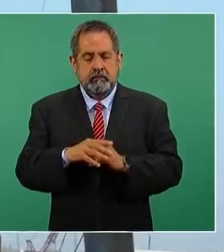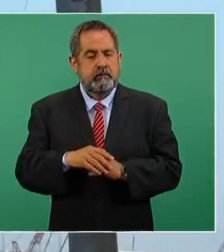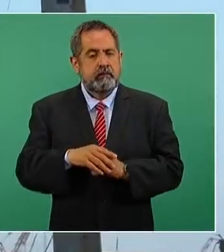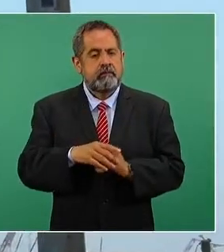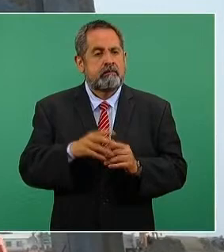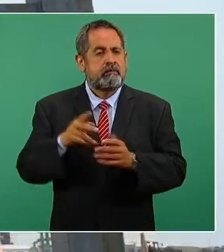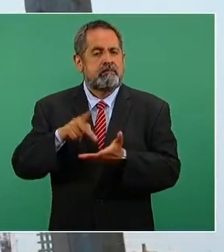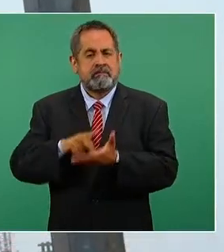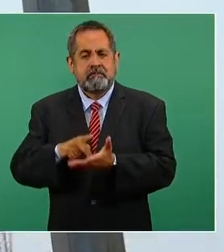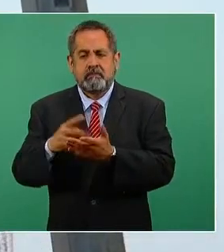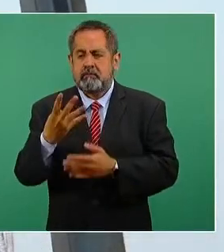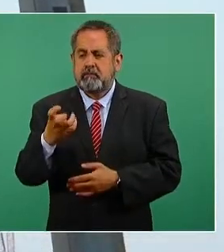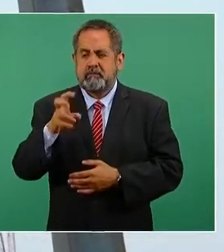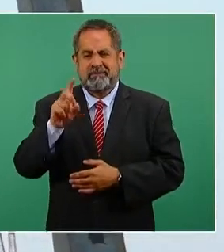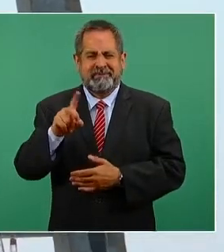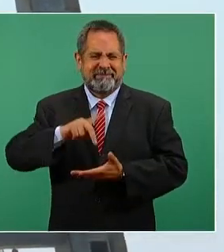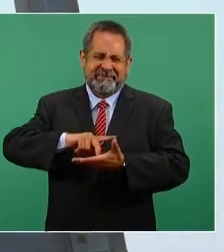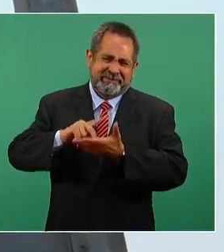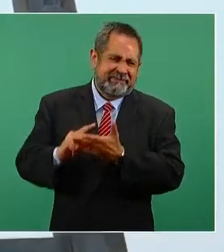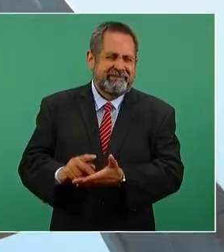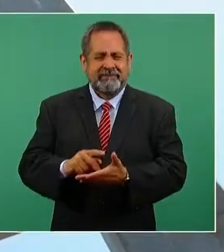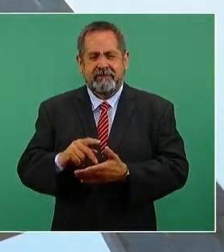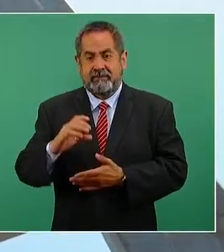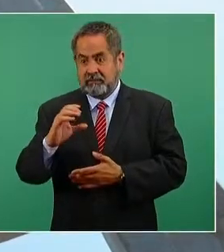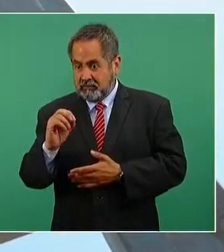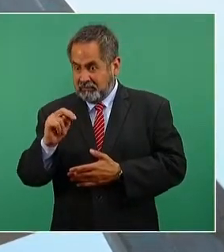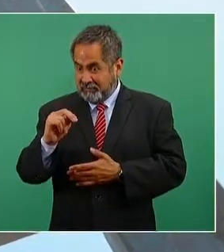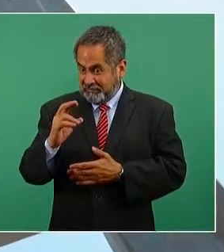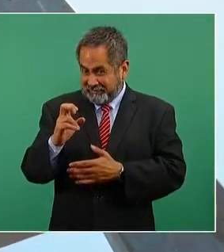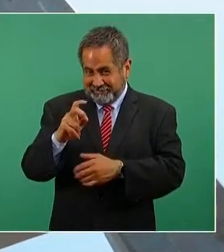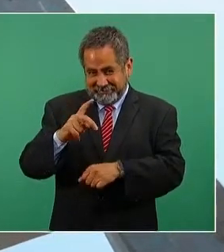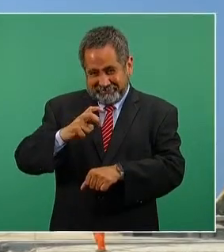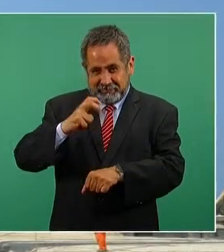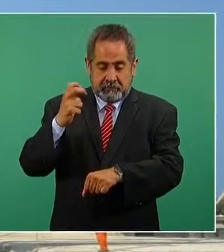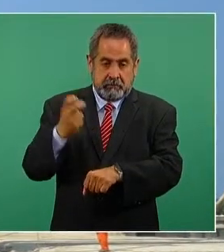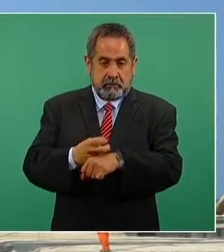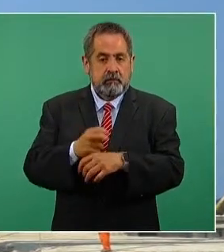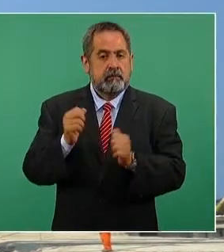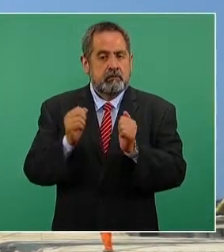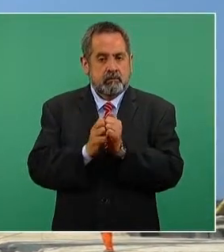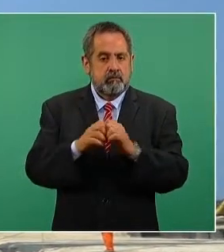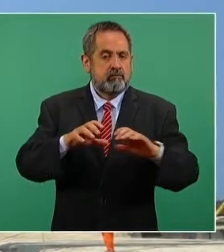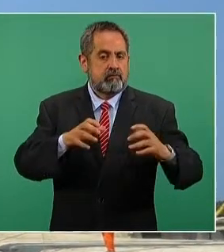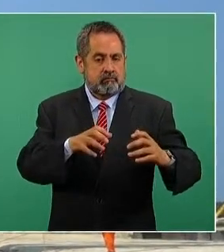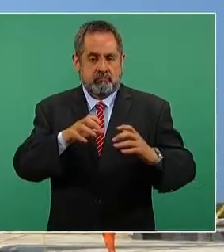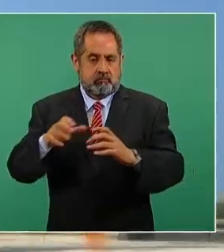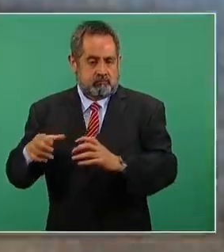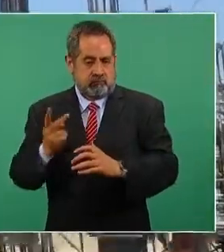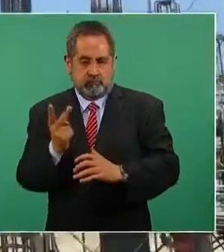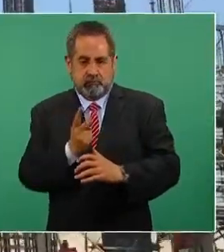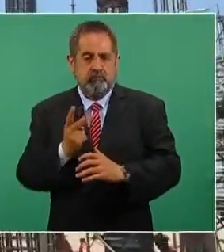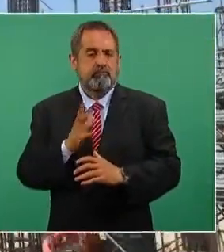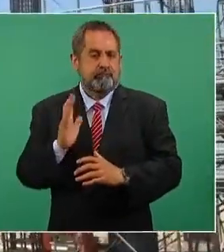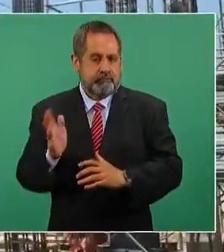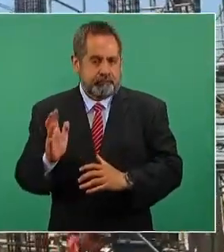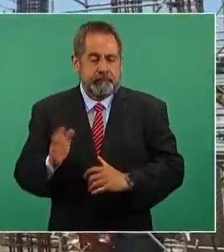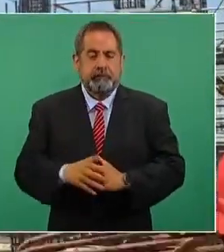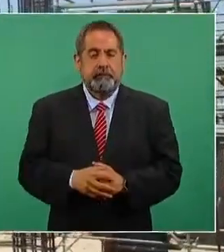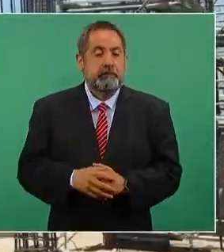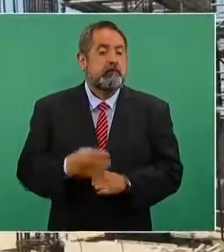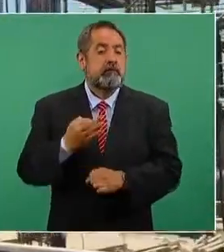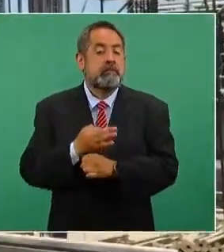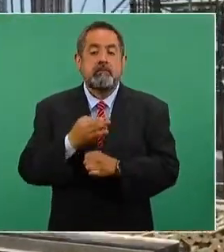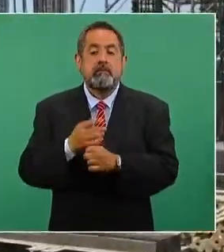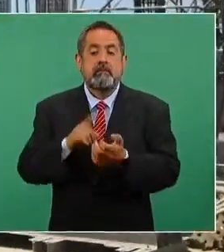columnas que pesan 430 toneladas de concreto montadas en los racks de tuberías de las plantas combinada y coquizadora. Al momento se